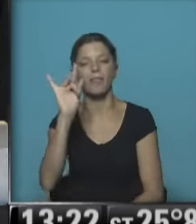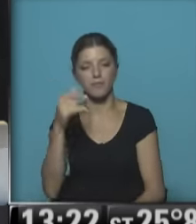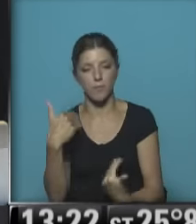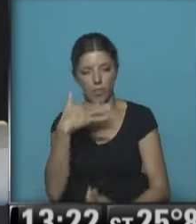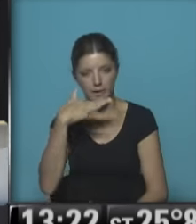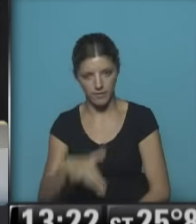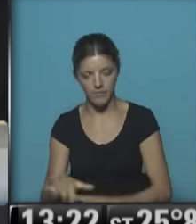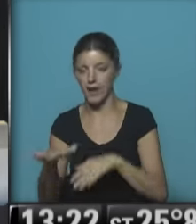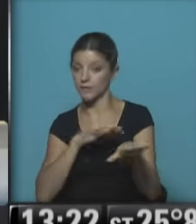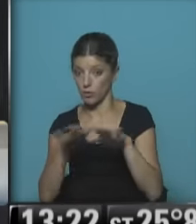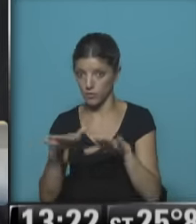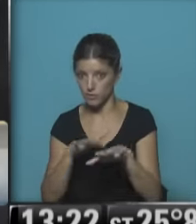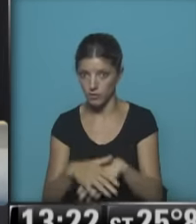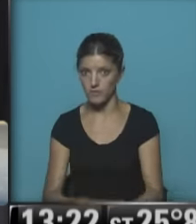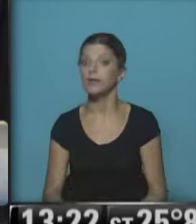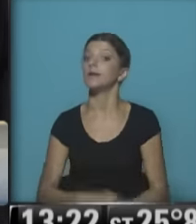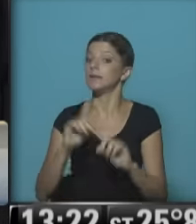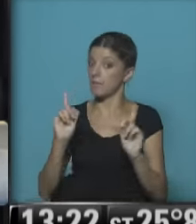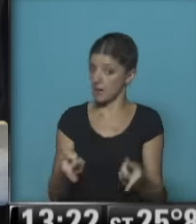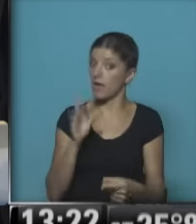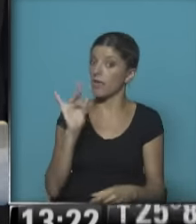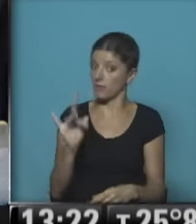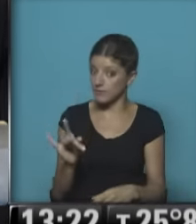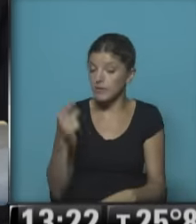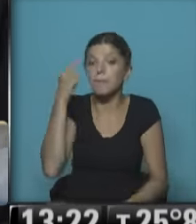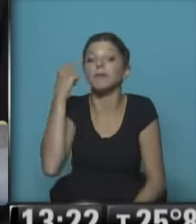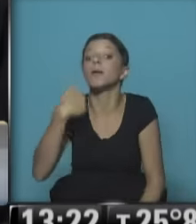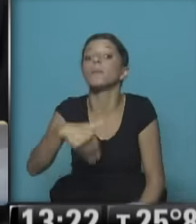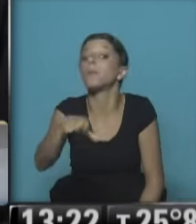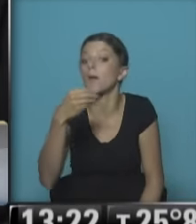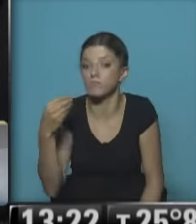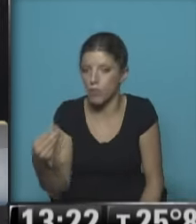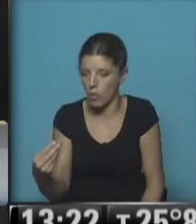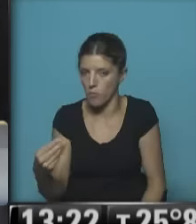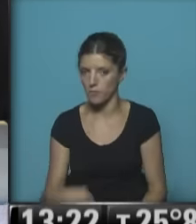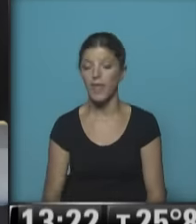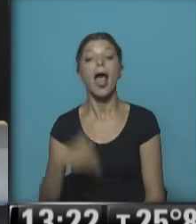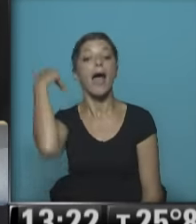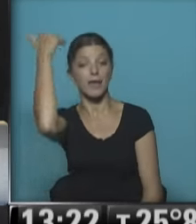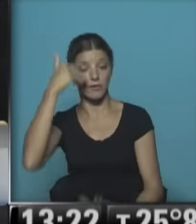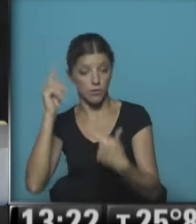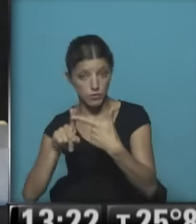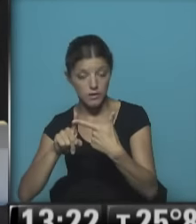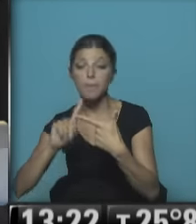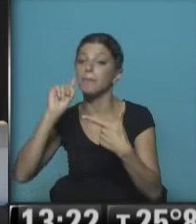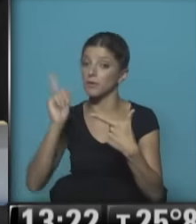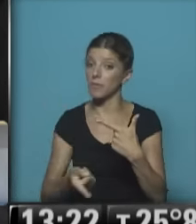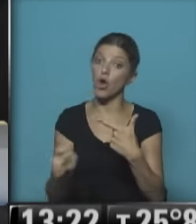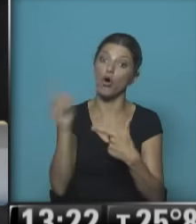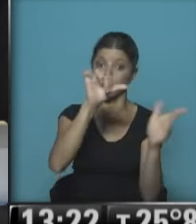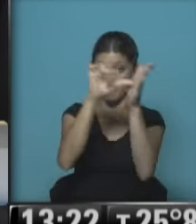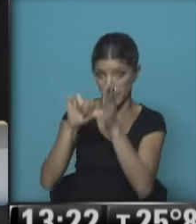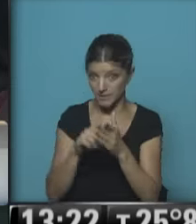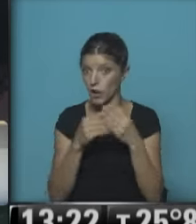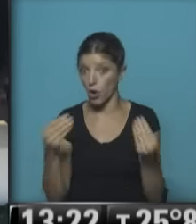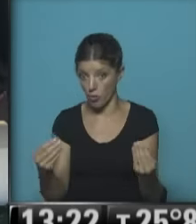este fenómeno, lo que se está dando, y tan difícil de pronosticar hacia dónde va. Lo que haga Arabia Saudita, pero también lo que hagan los demás